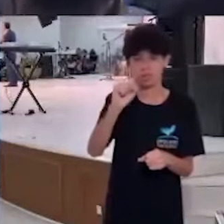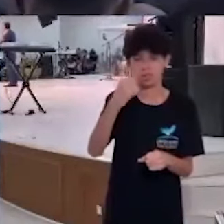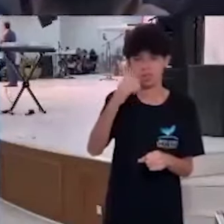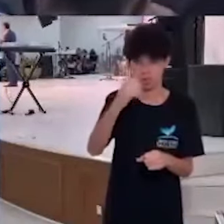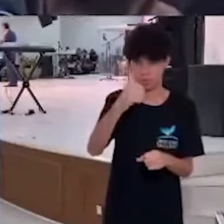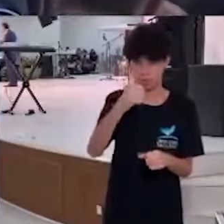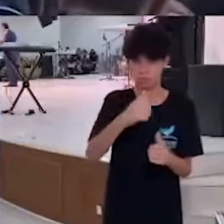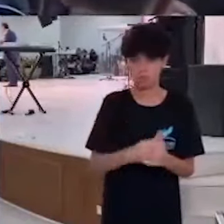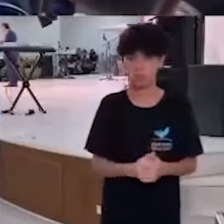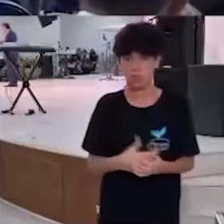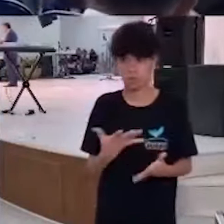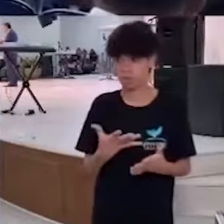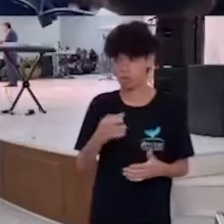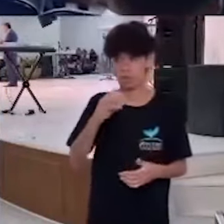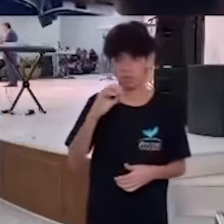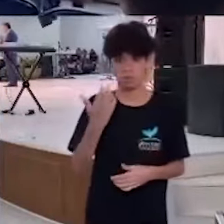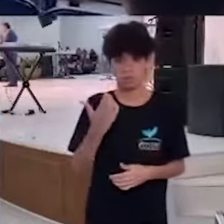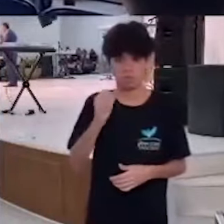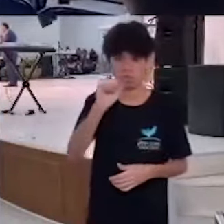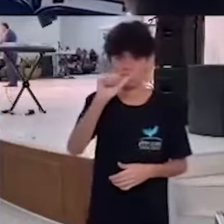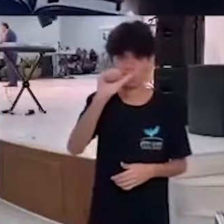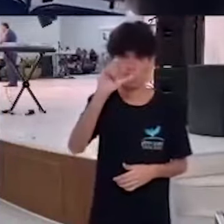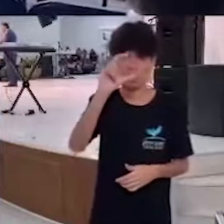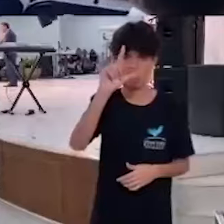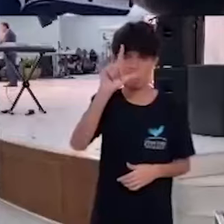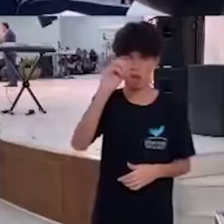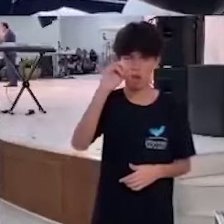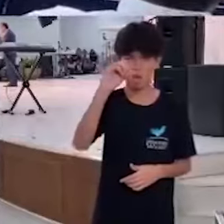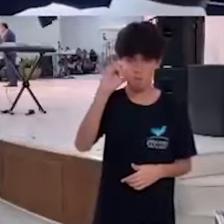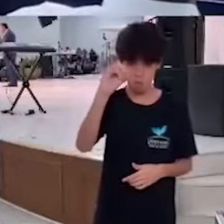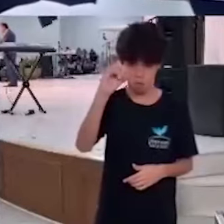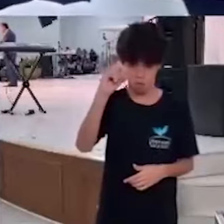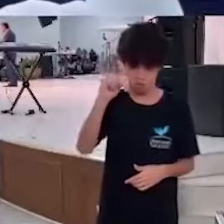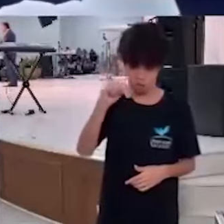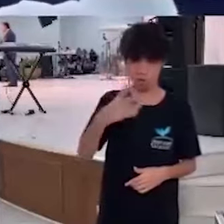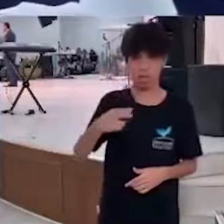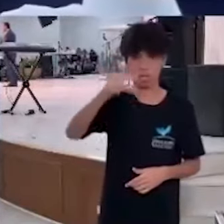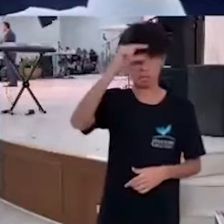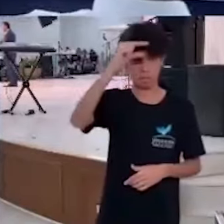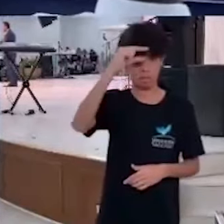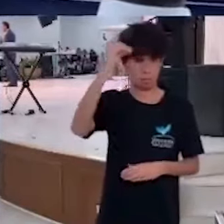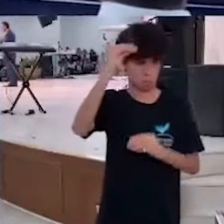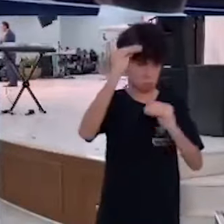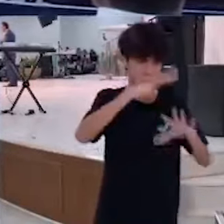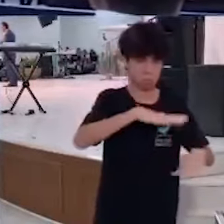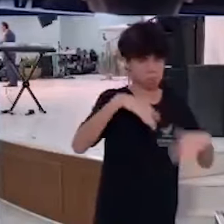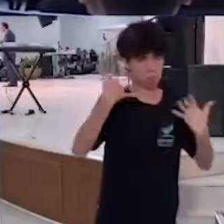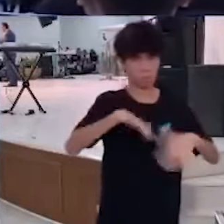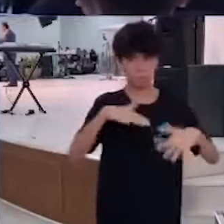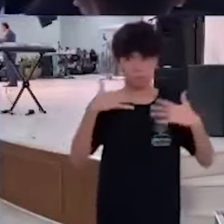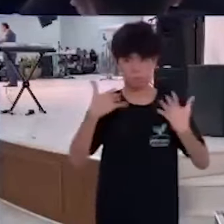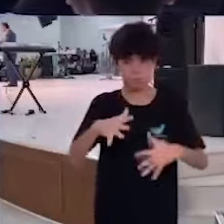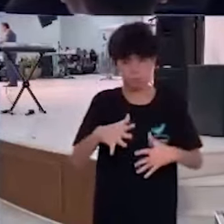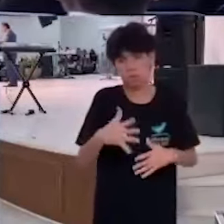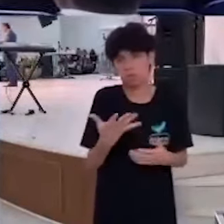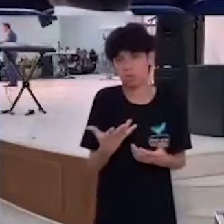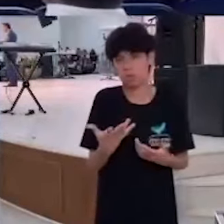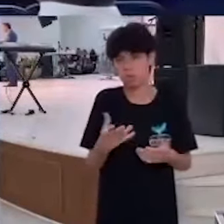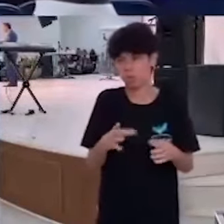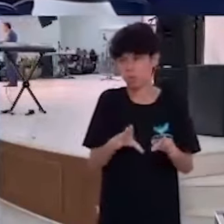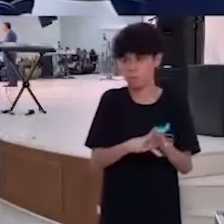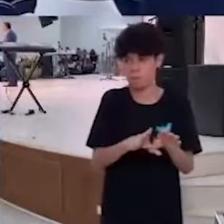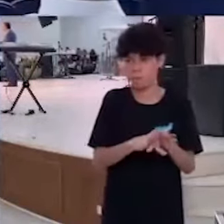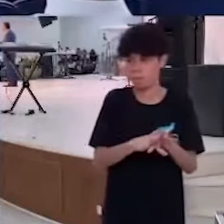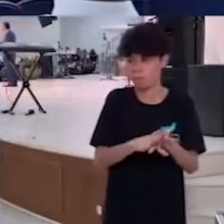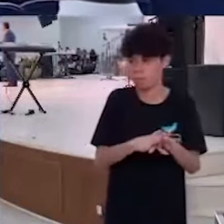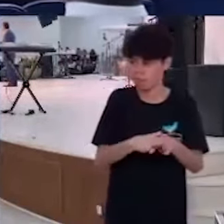termino, aunque Salomón era sabio, cayó en adulterio y en idolatría al casarse con mujeres extranjeras,